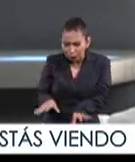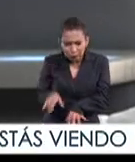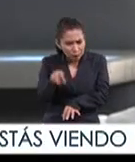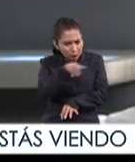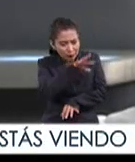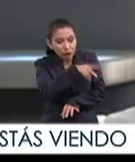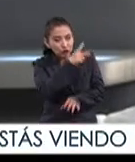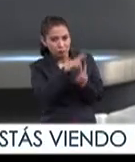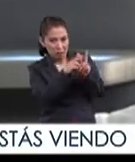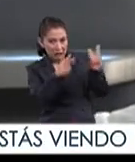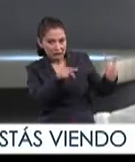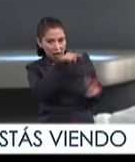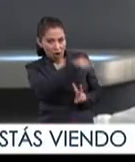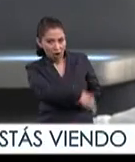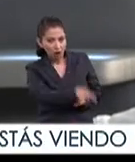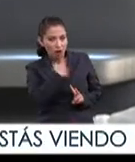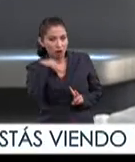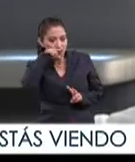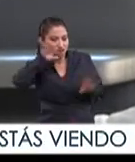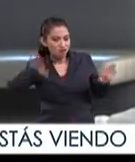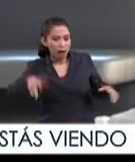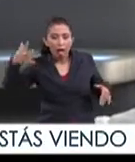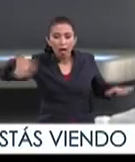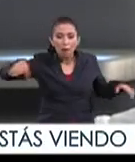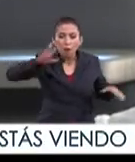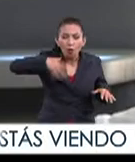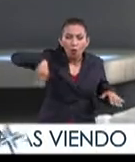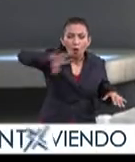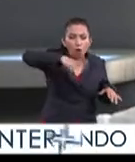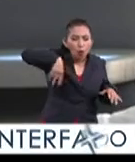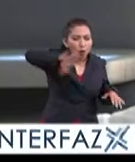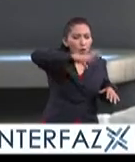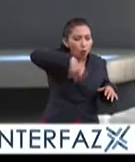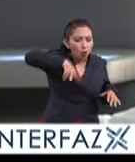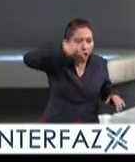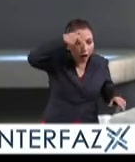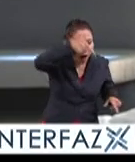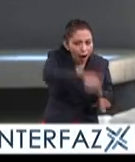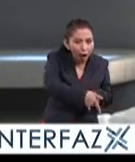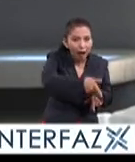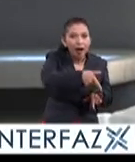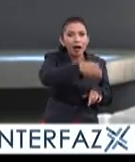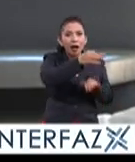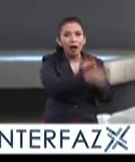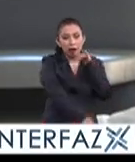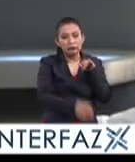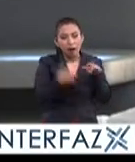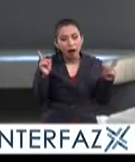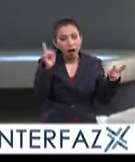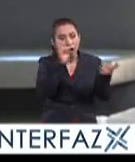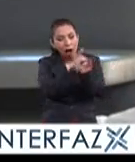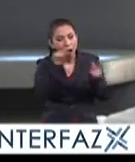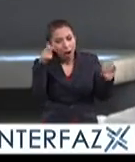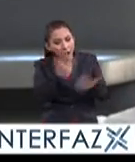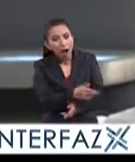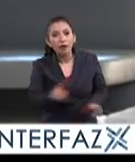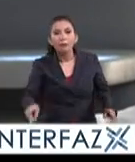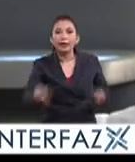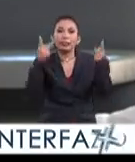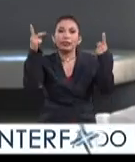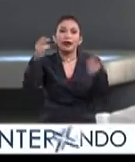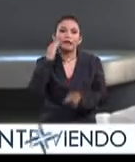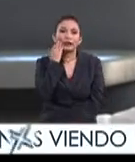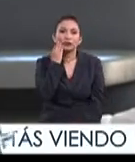y su vecino, que era un halcón, le ayuda a buscarlos. Y al final se encuentran con que los habían